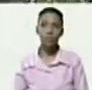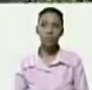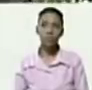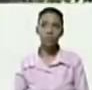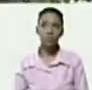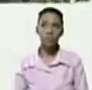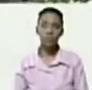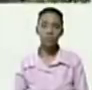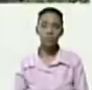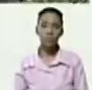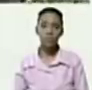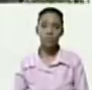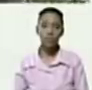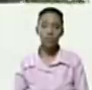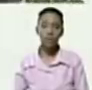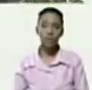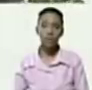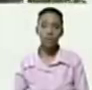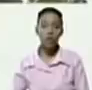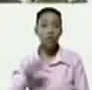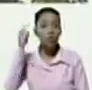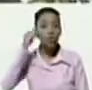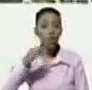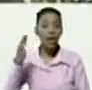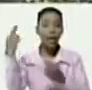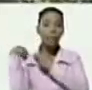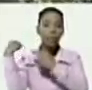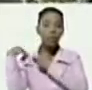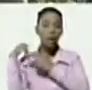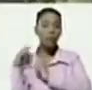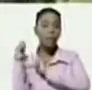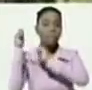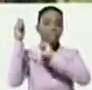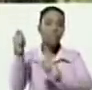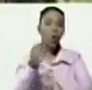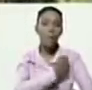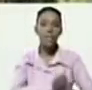Le tocaba a Sucre entregar la presidencia de Bolivia.